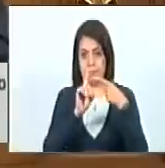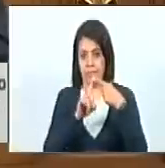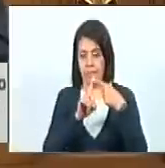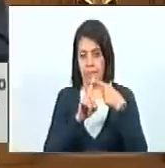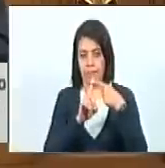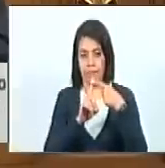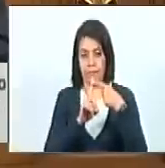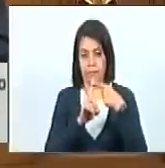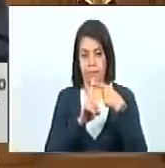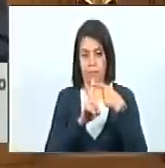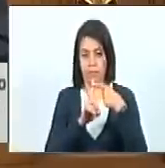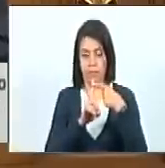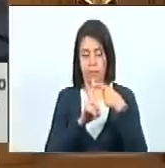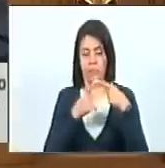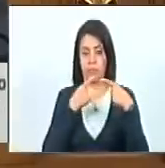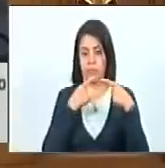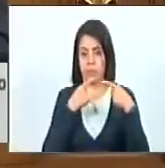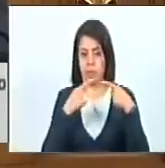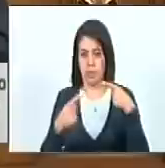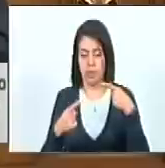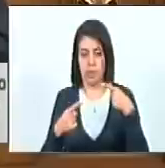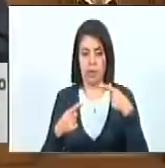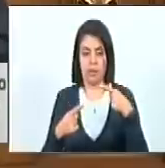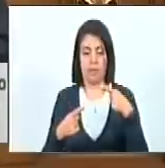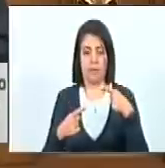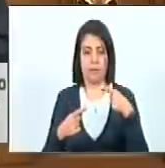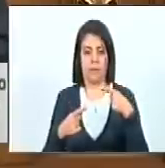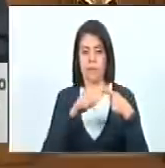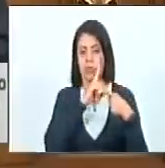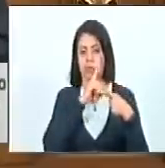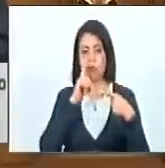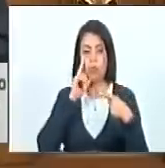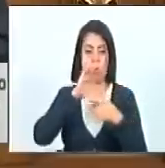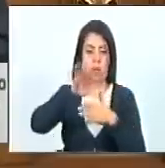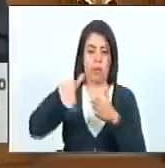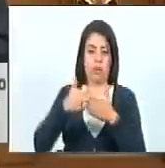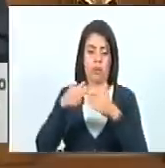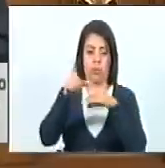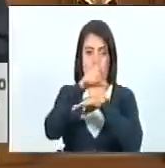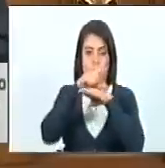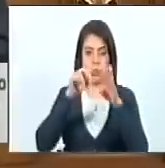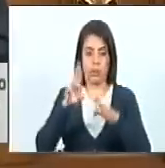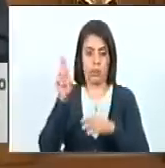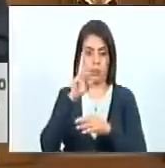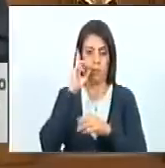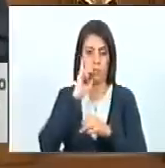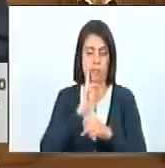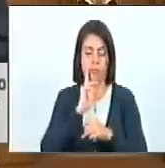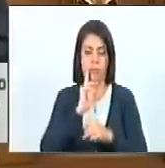primero, expresar en nombre del gobierno de la República